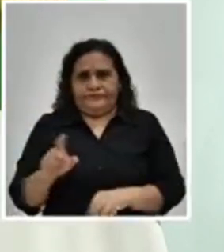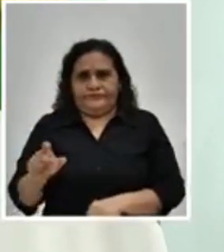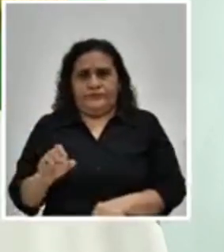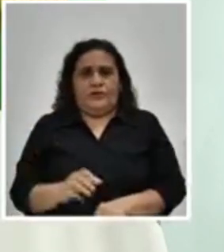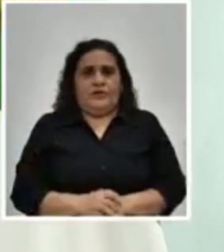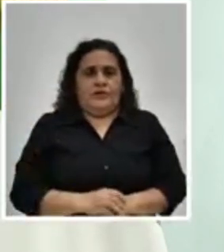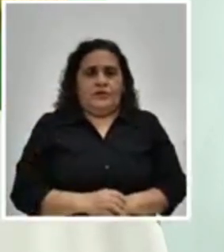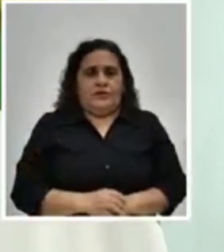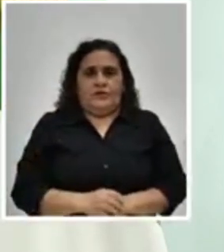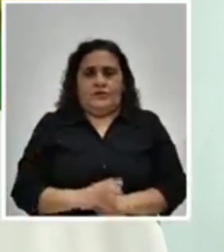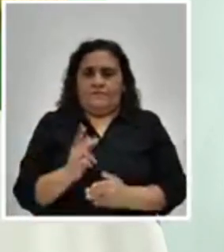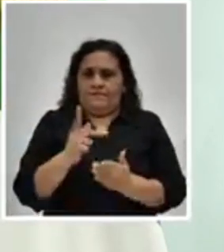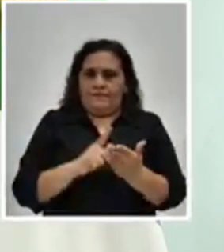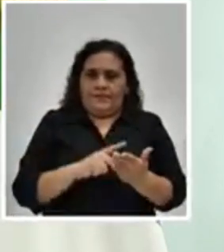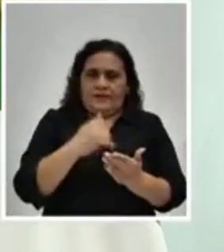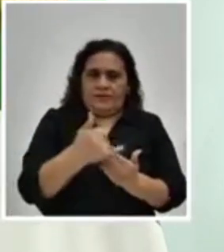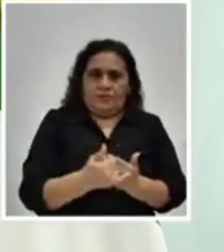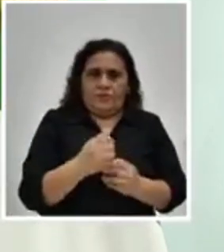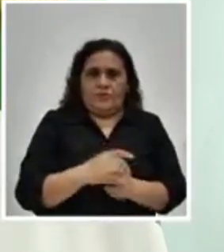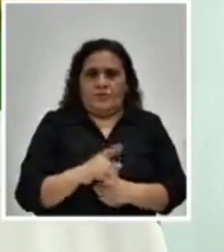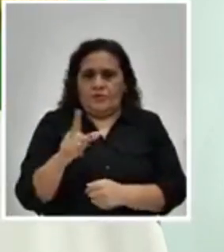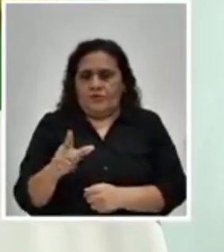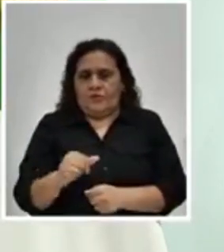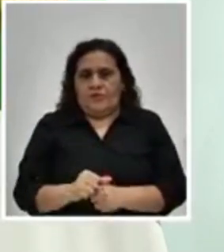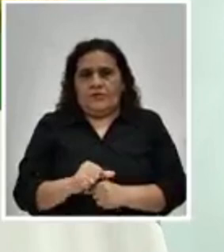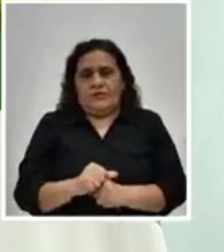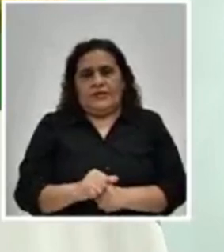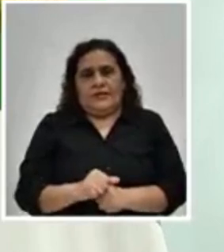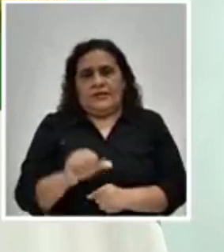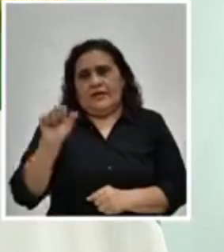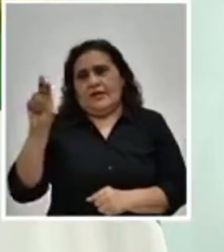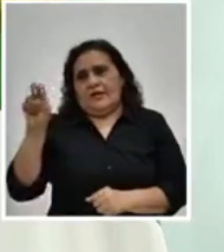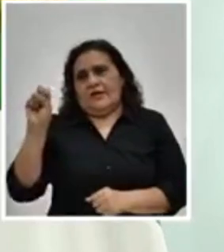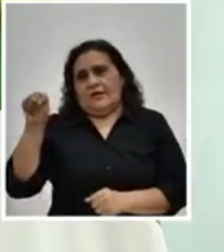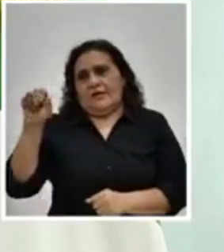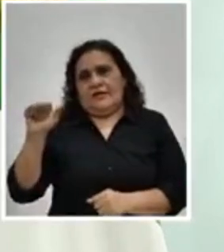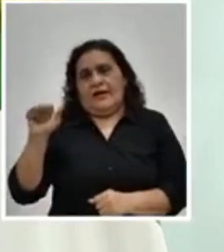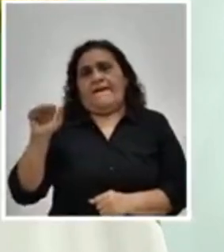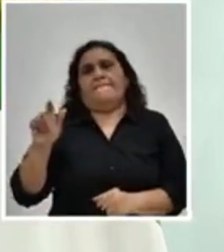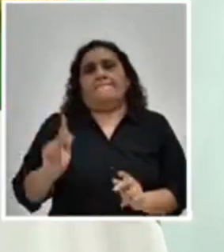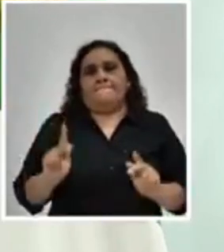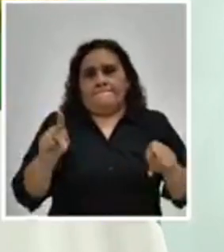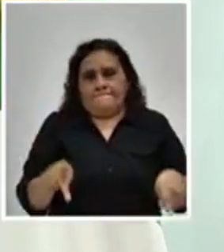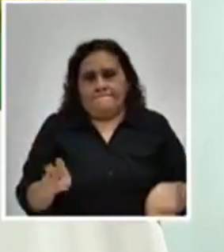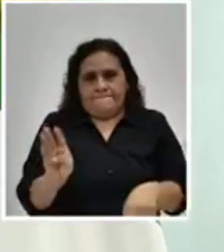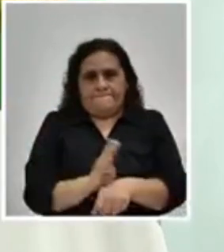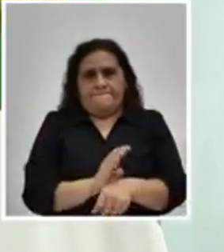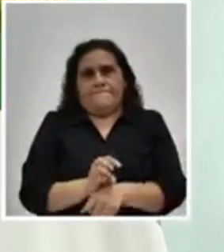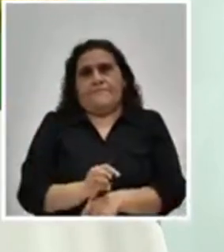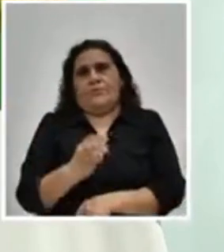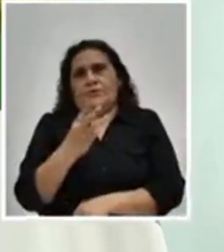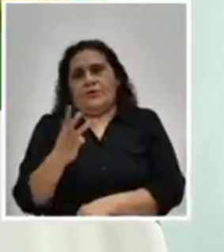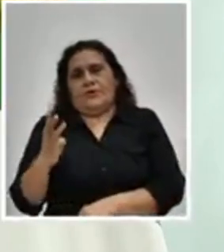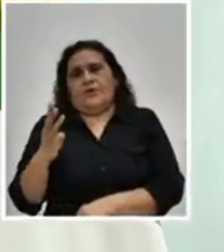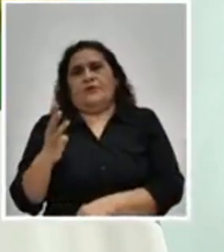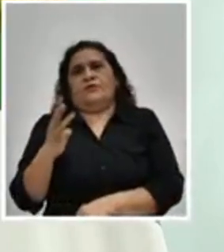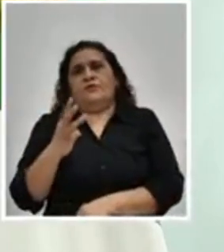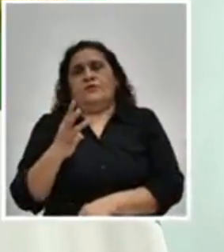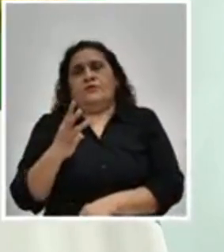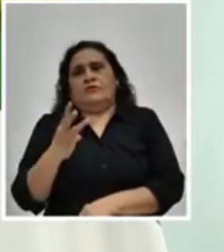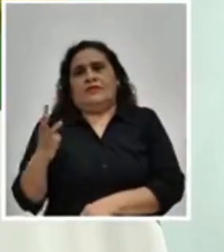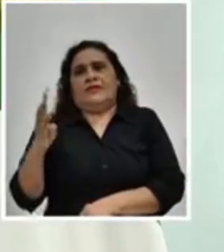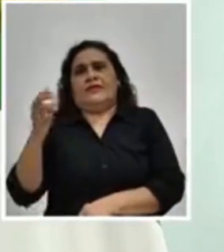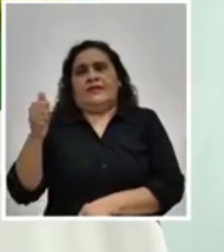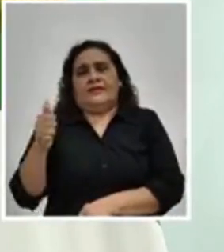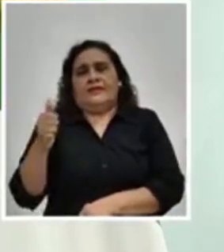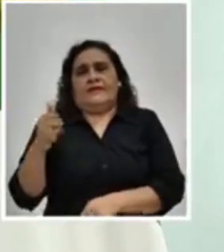en el proyecto de equipamiento de la cancha en la Arena Progreso, beneficiando así a 336 habitantes del municipio de